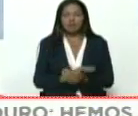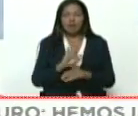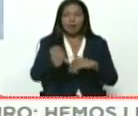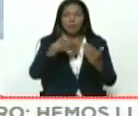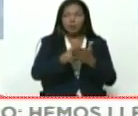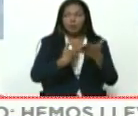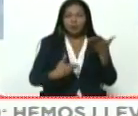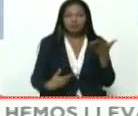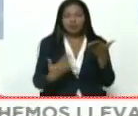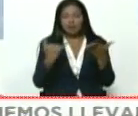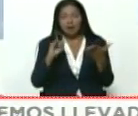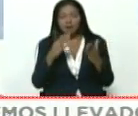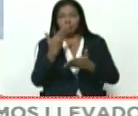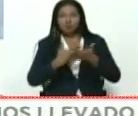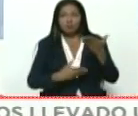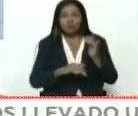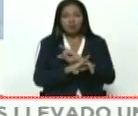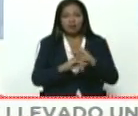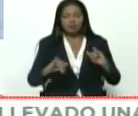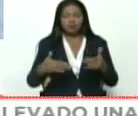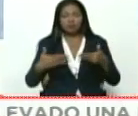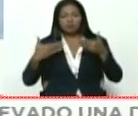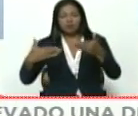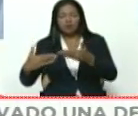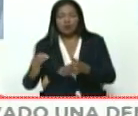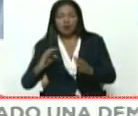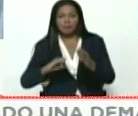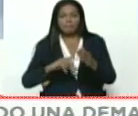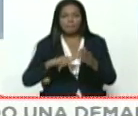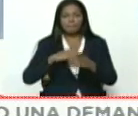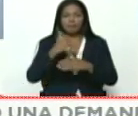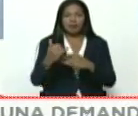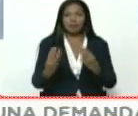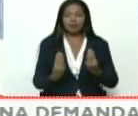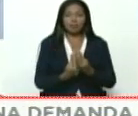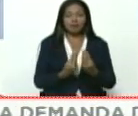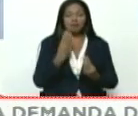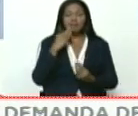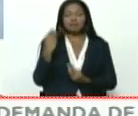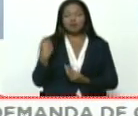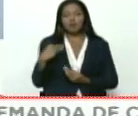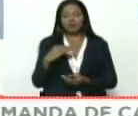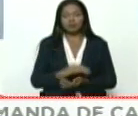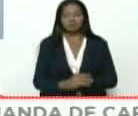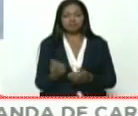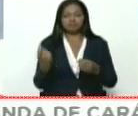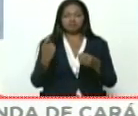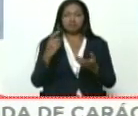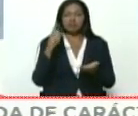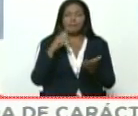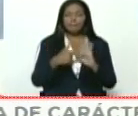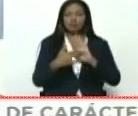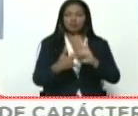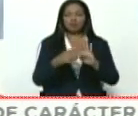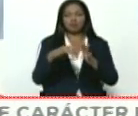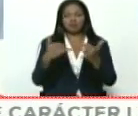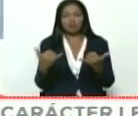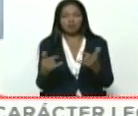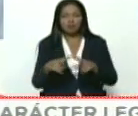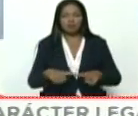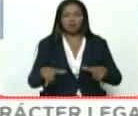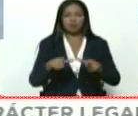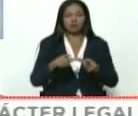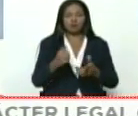propuesta que en este documento que ya le habíamos entregado del Plan de Acompañamiento y Formación a la Juventud, estamos presentando para desde este